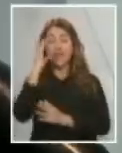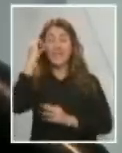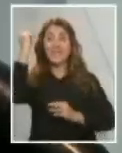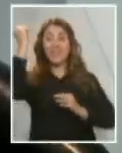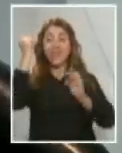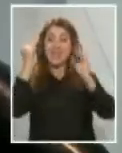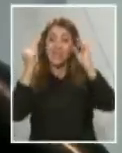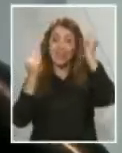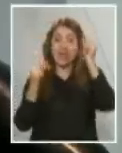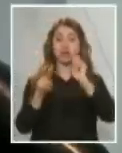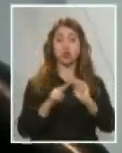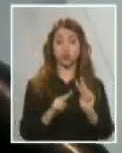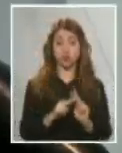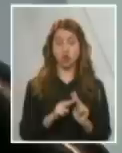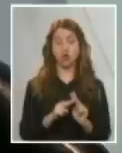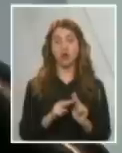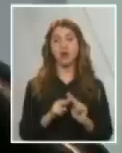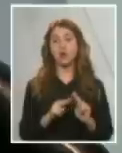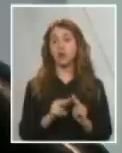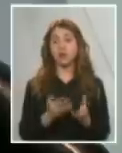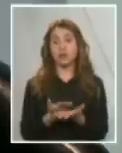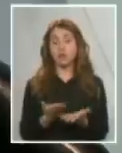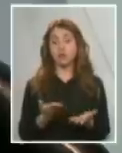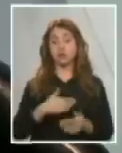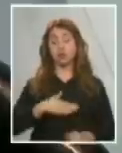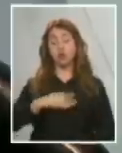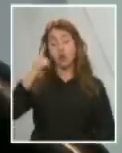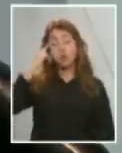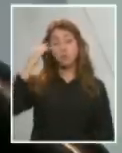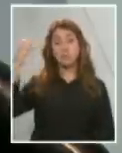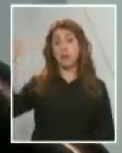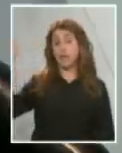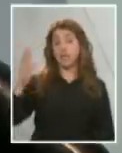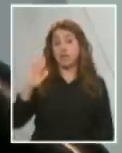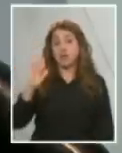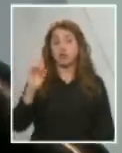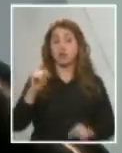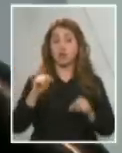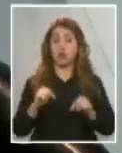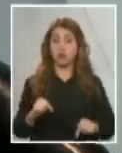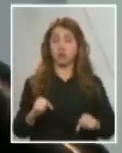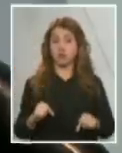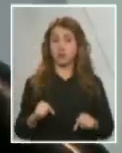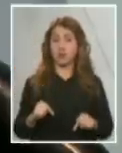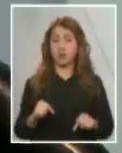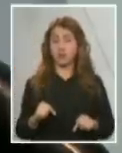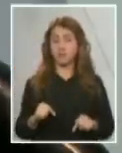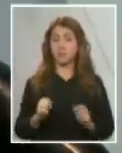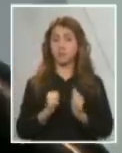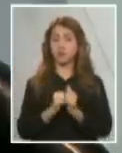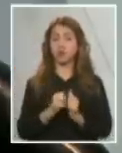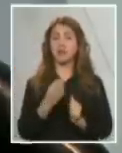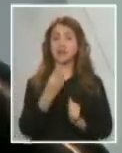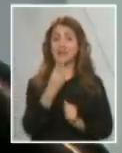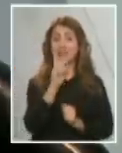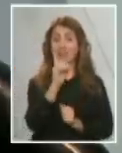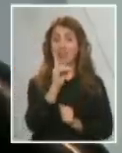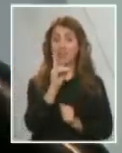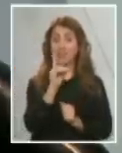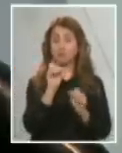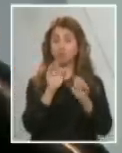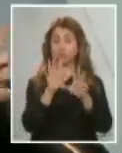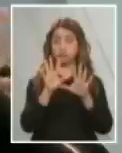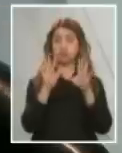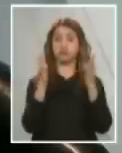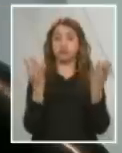innovaciones, nuevas soluciones, y yo me imagino que hoy día con el 3D uh-huh,